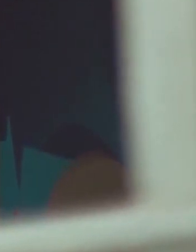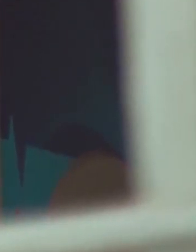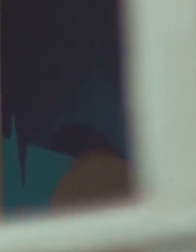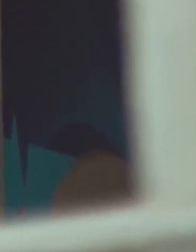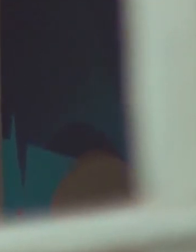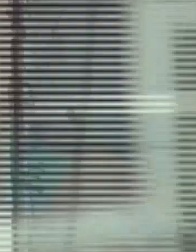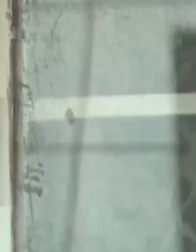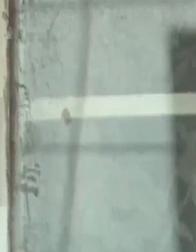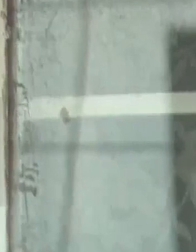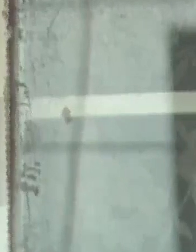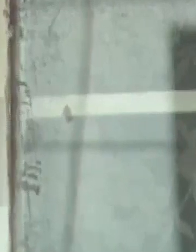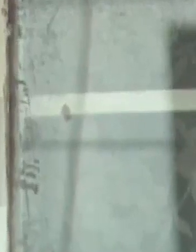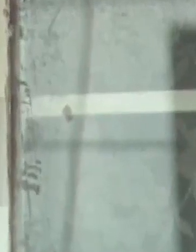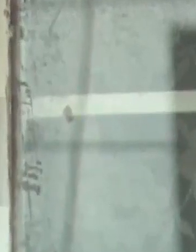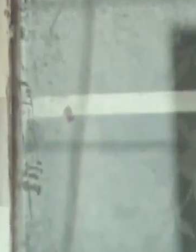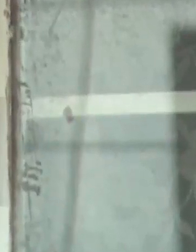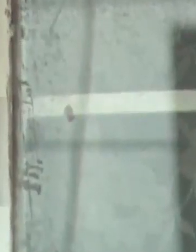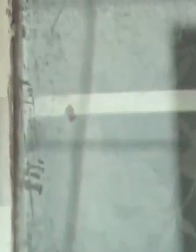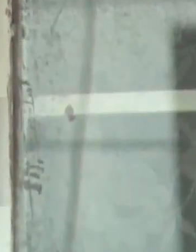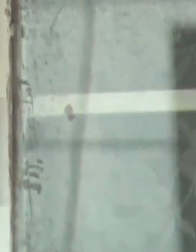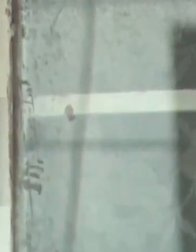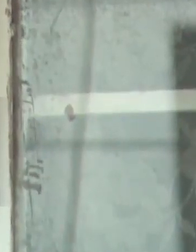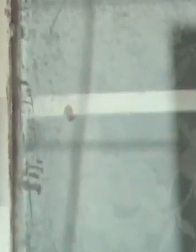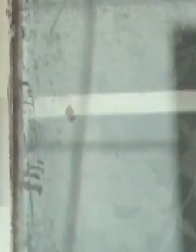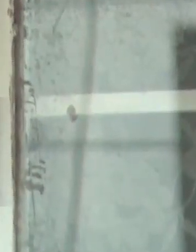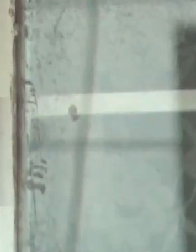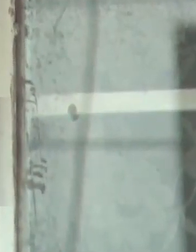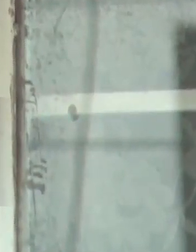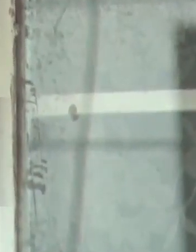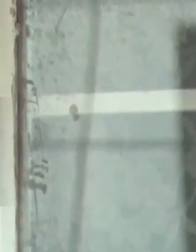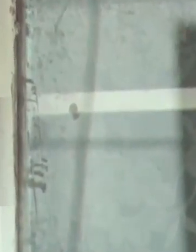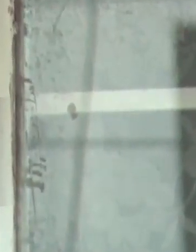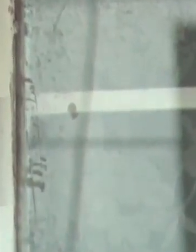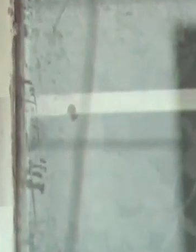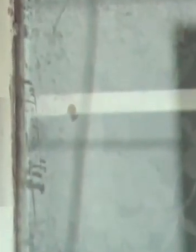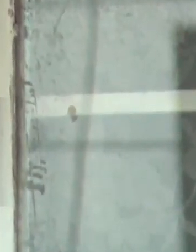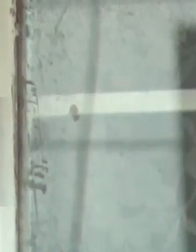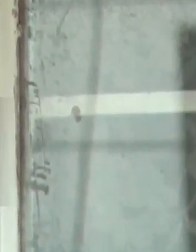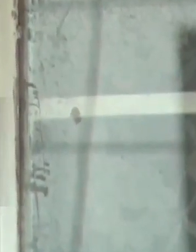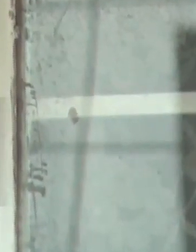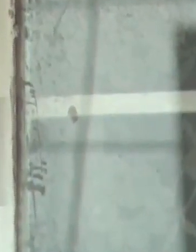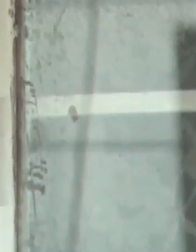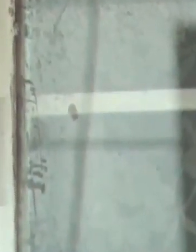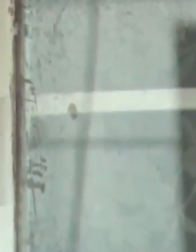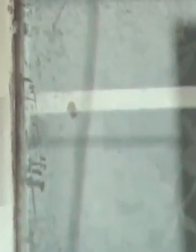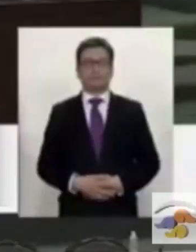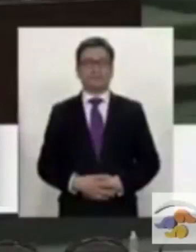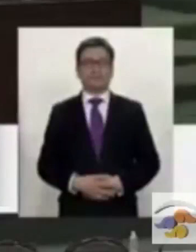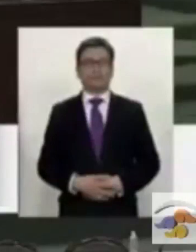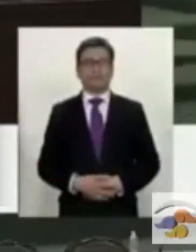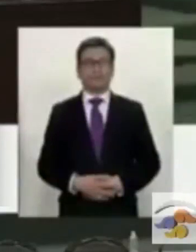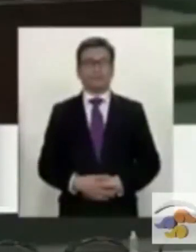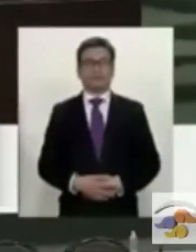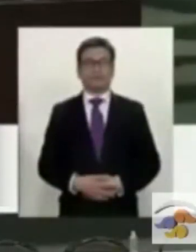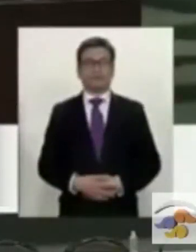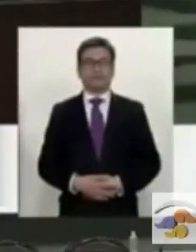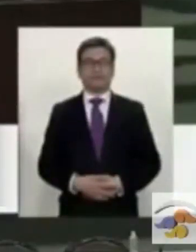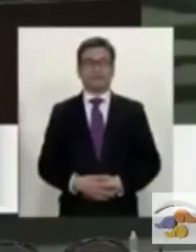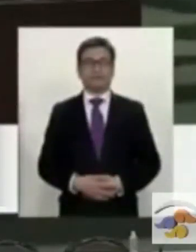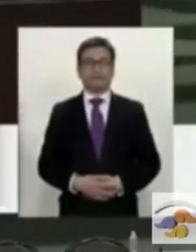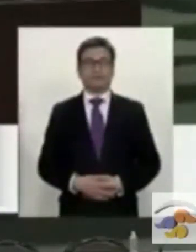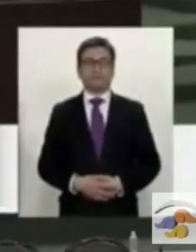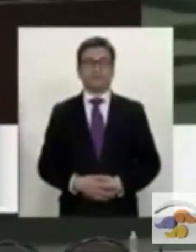legítimo no esté vinculado a delitos posible indemnización que el estado tendría que hacer a este afectado la ley nacional de